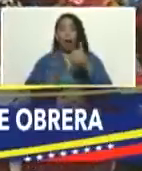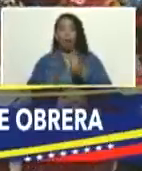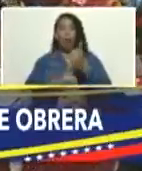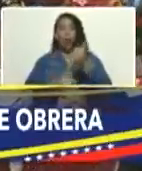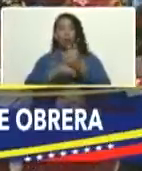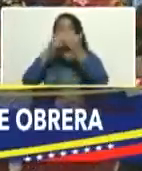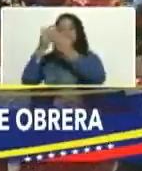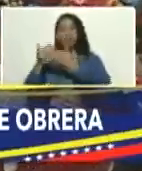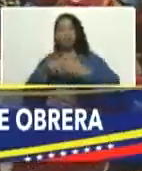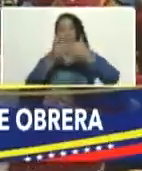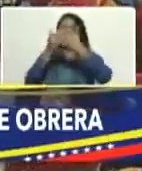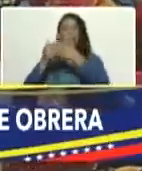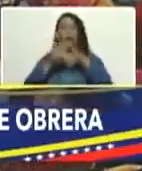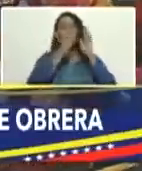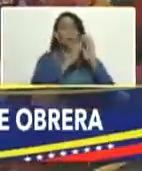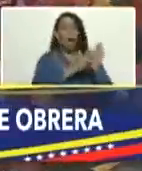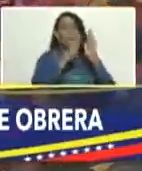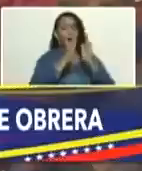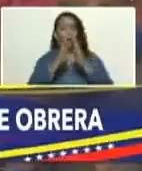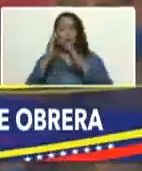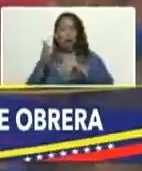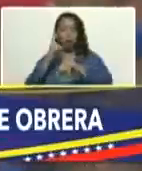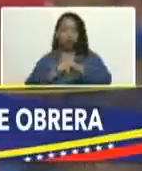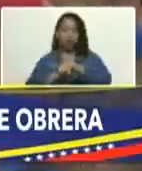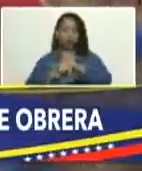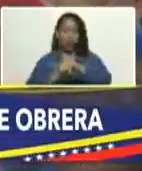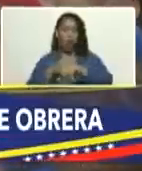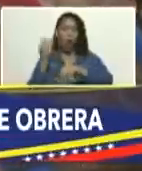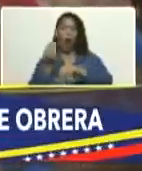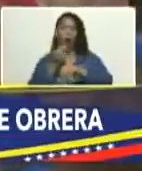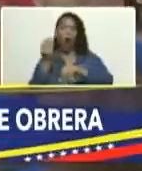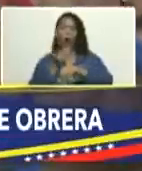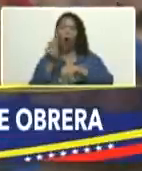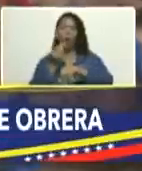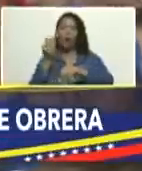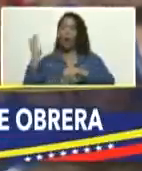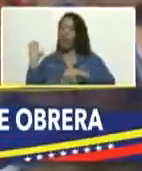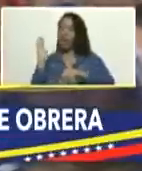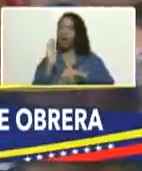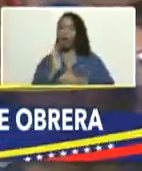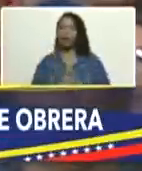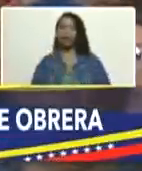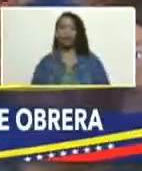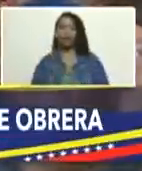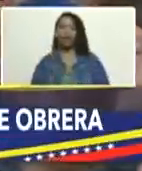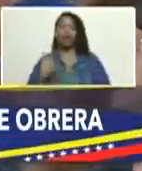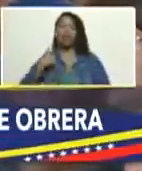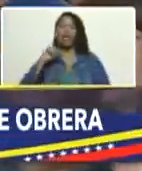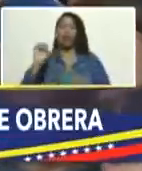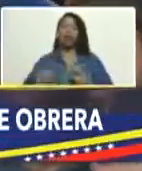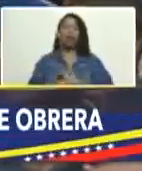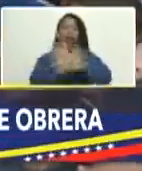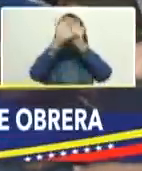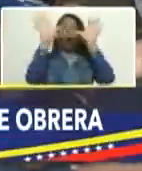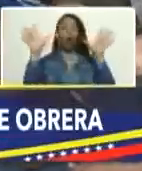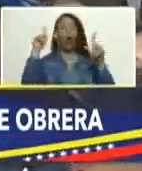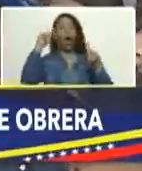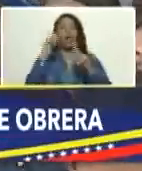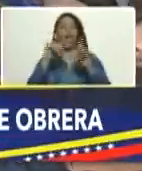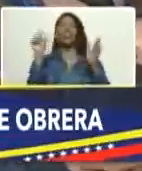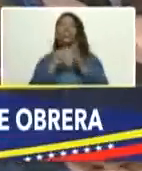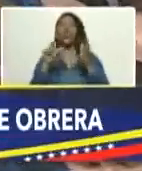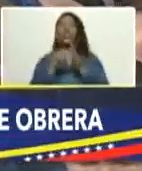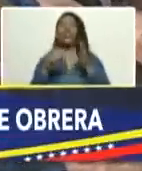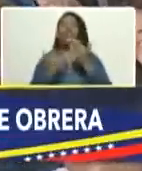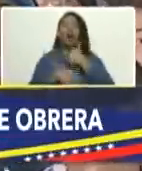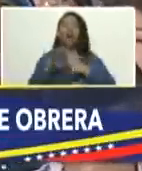periodización, para saber de dónde venimos y tener claro hacia dónde vamos y cómo